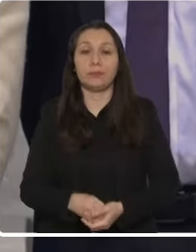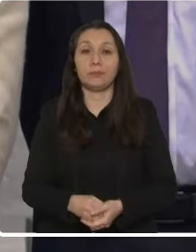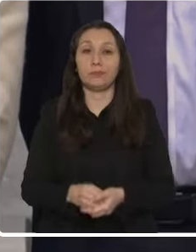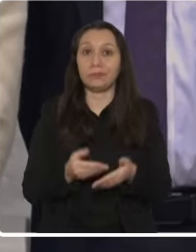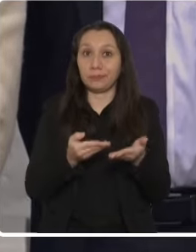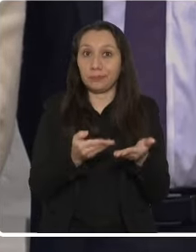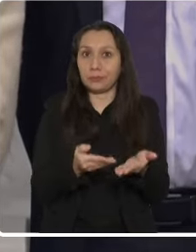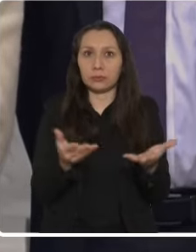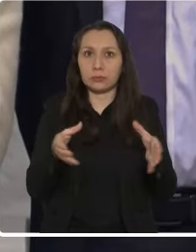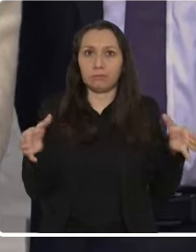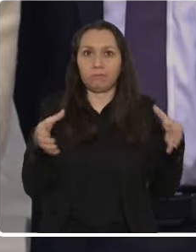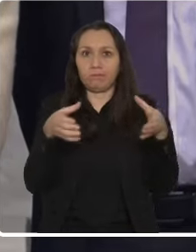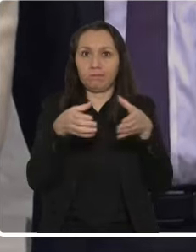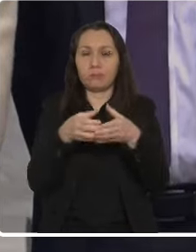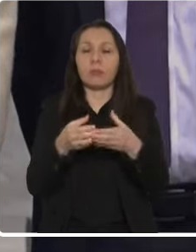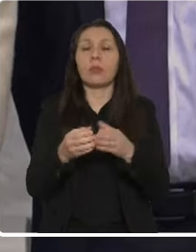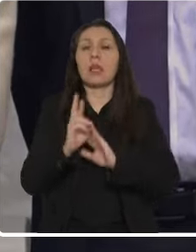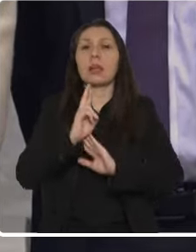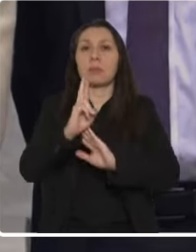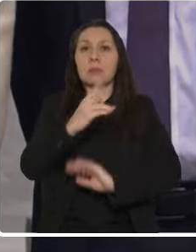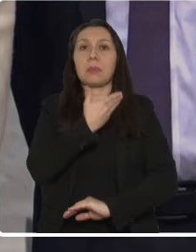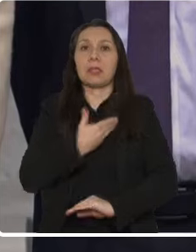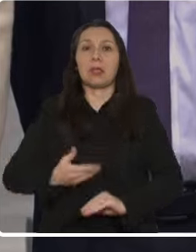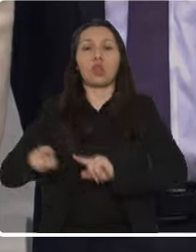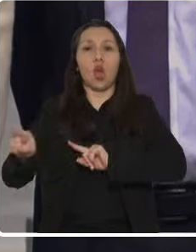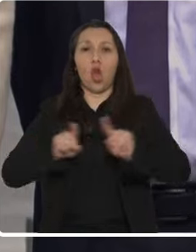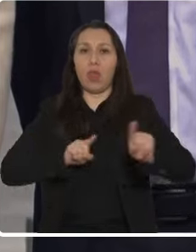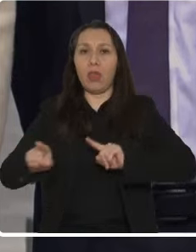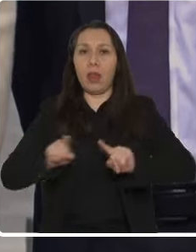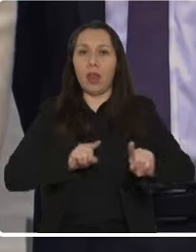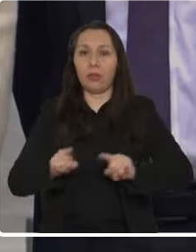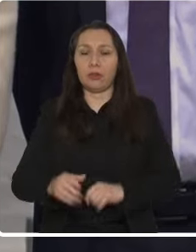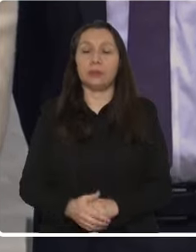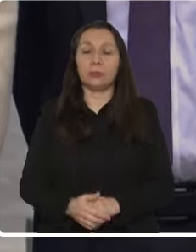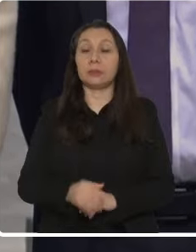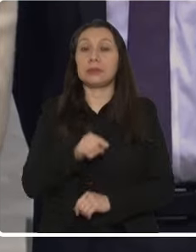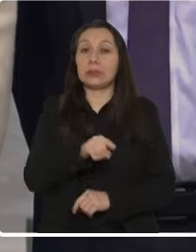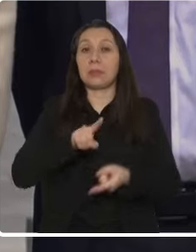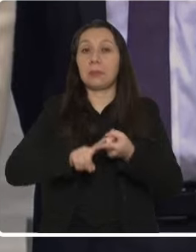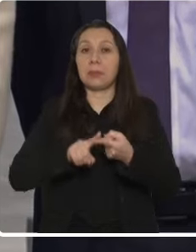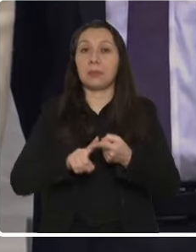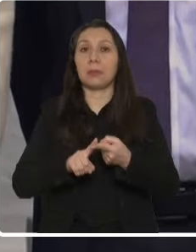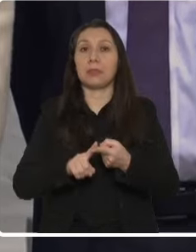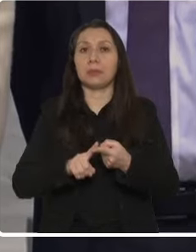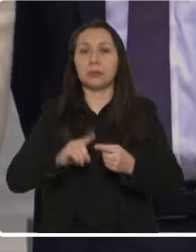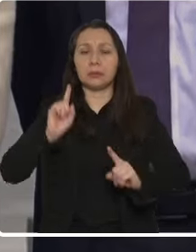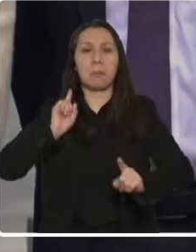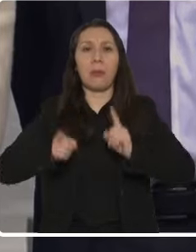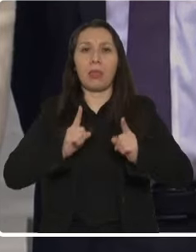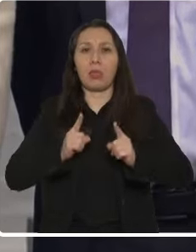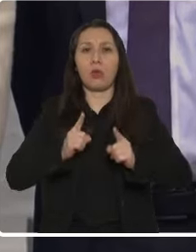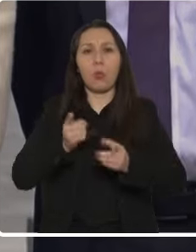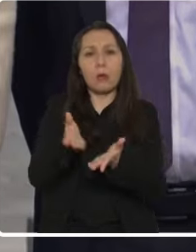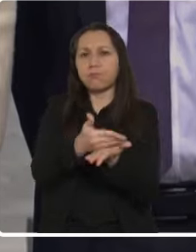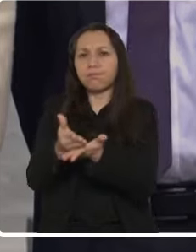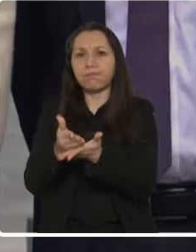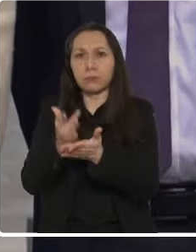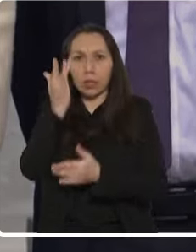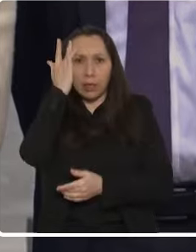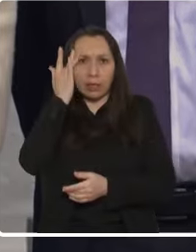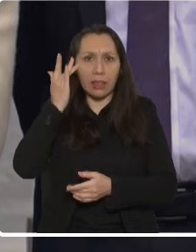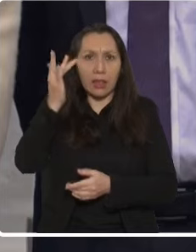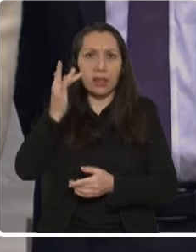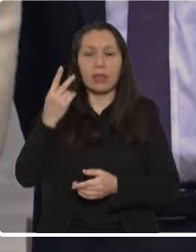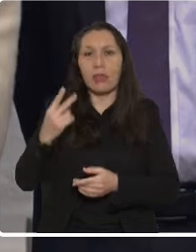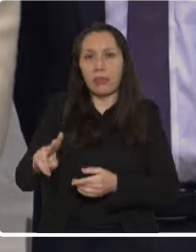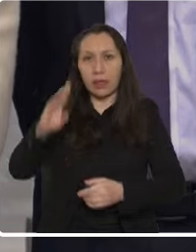Esta instancia va a ser coordinada por el delegado presidencial, donde participarán mandos operativos y de inteligencia